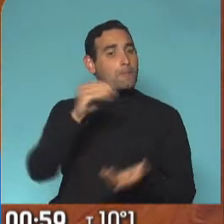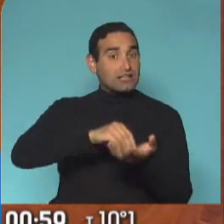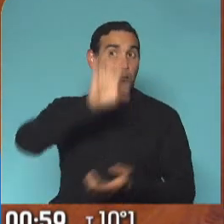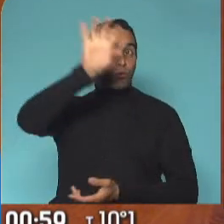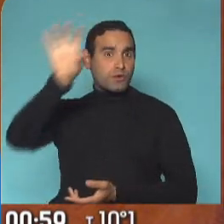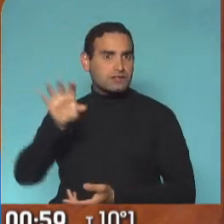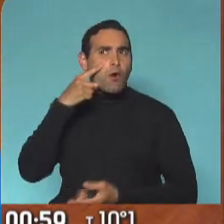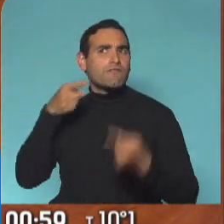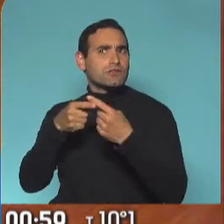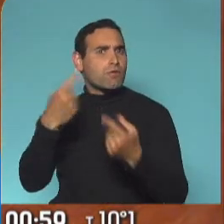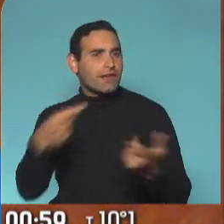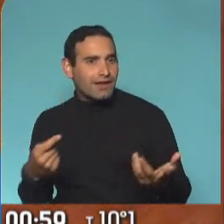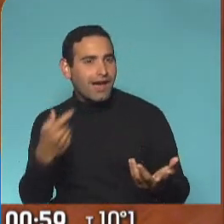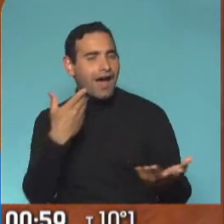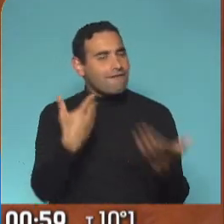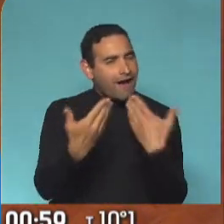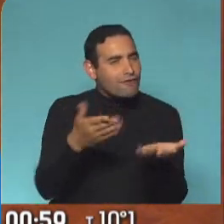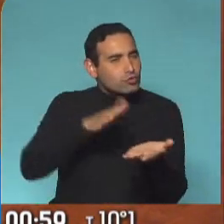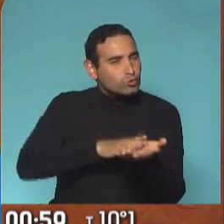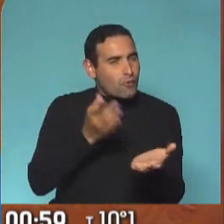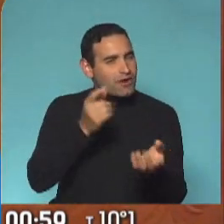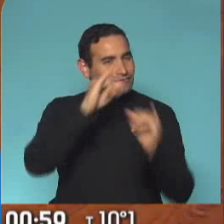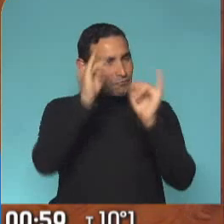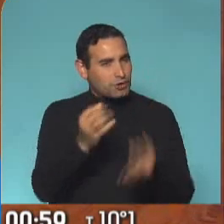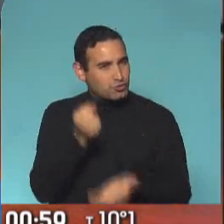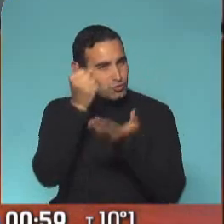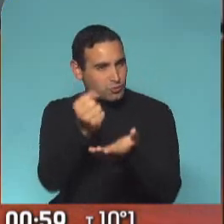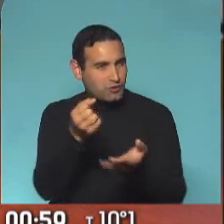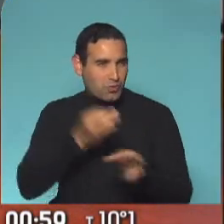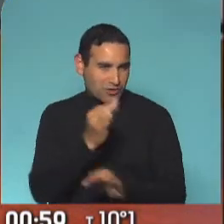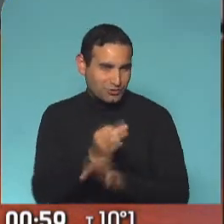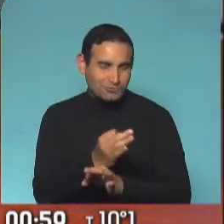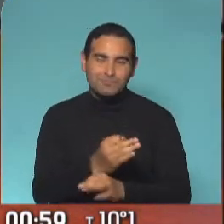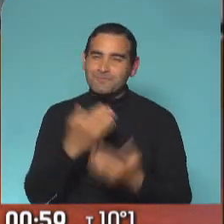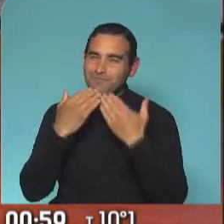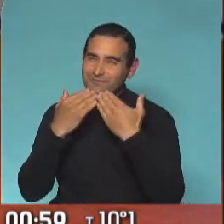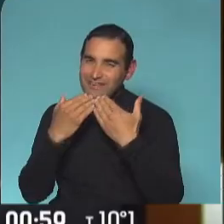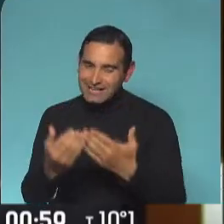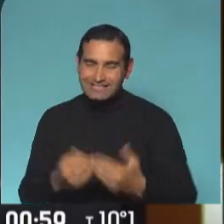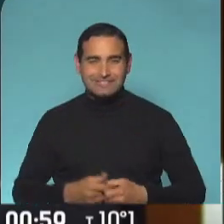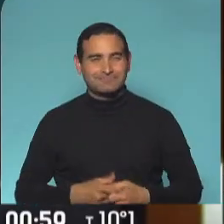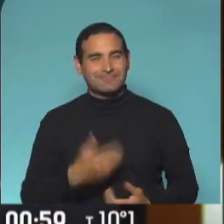para que se pueda dar una discusión sobre la estructura del financiamiento educativo. Claro. Muchísimas gracias,